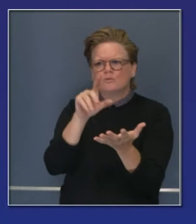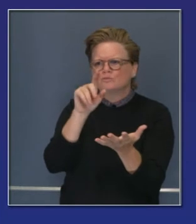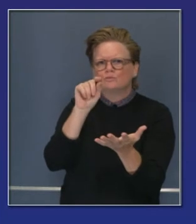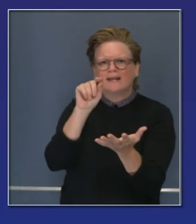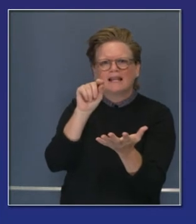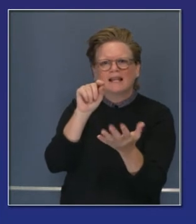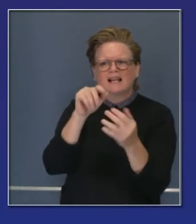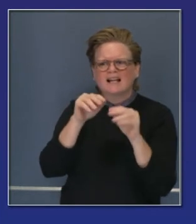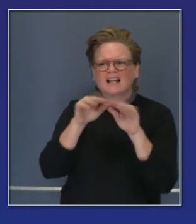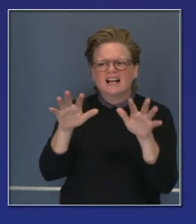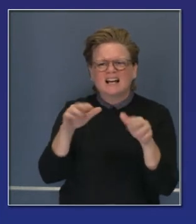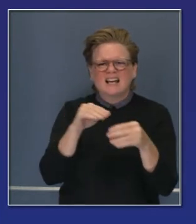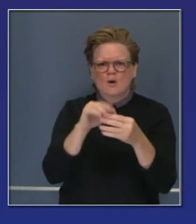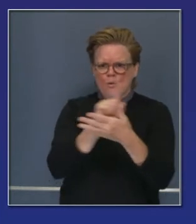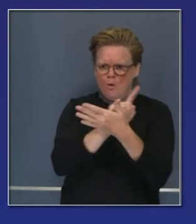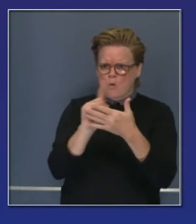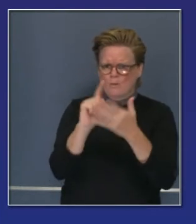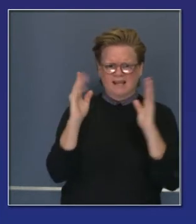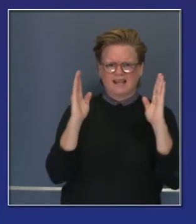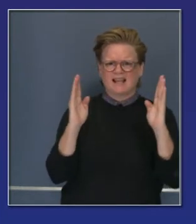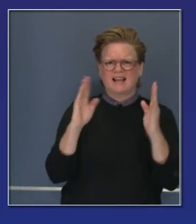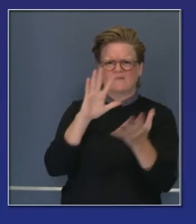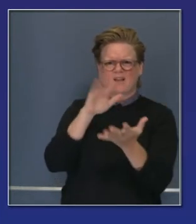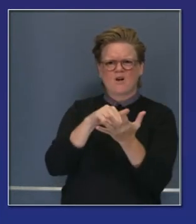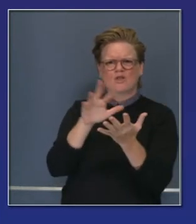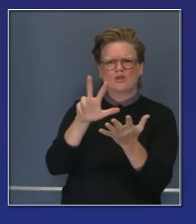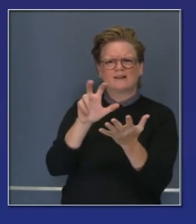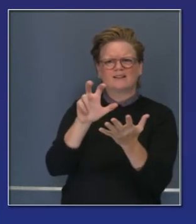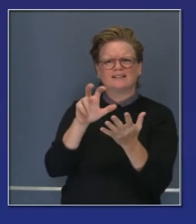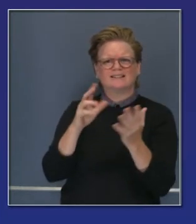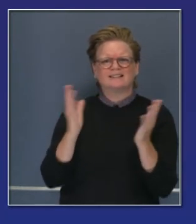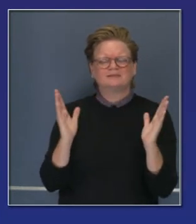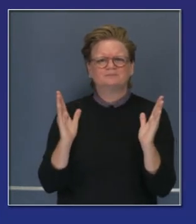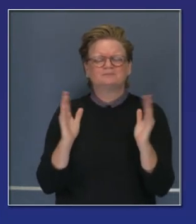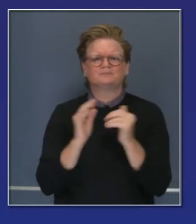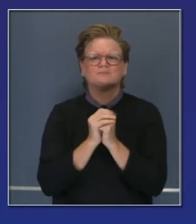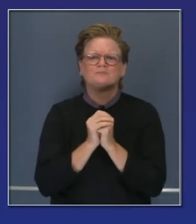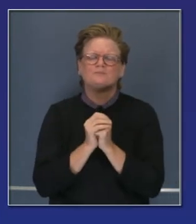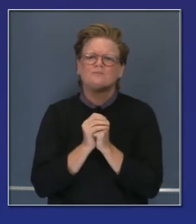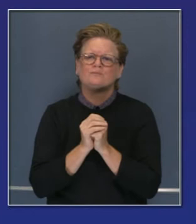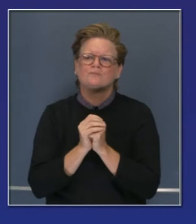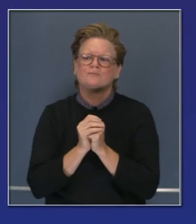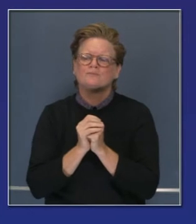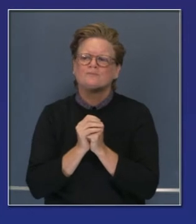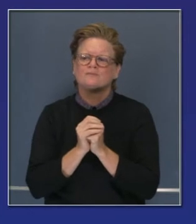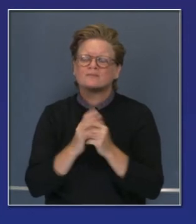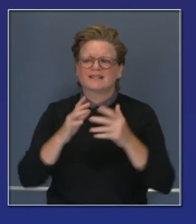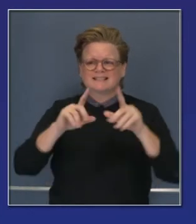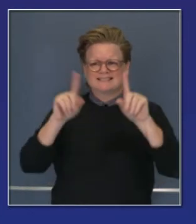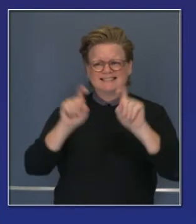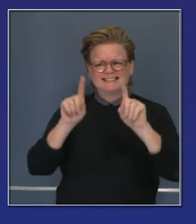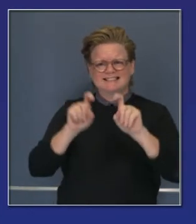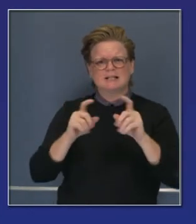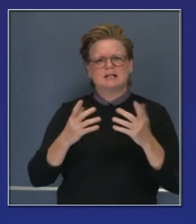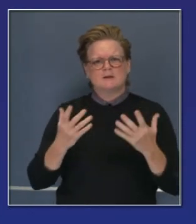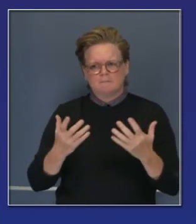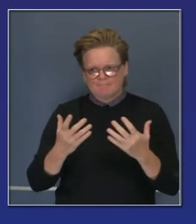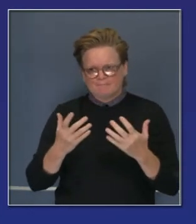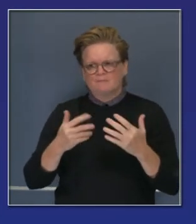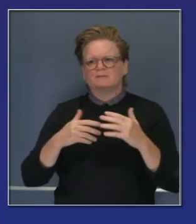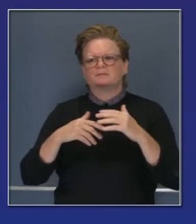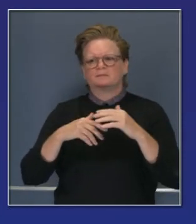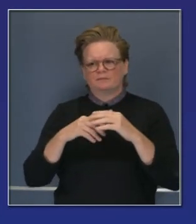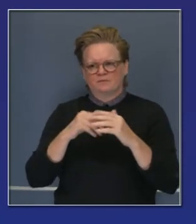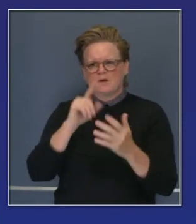5,329 en ese rango de los promedio de 7 días que experimentamos en el estado. Han bajado un poco las pruebas,